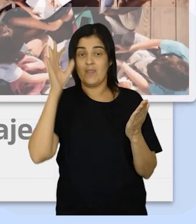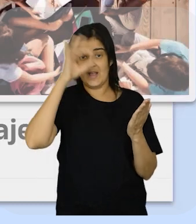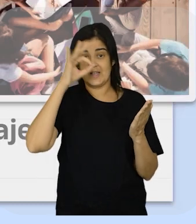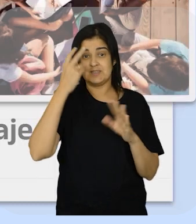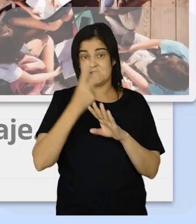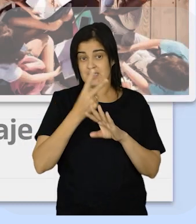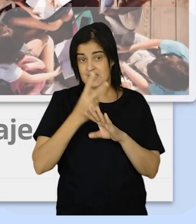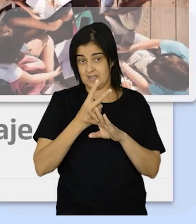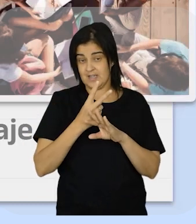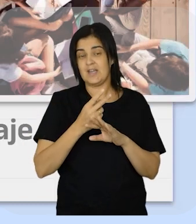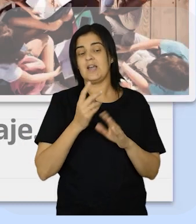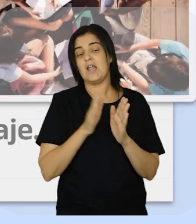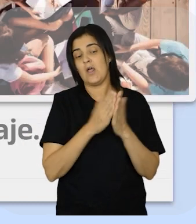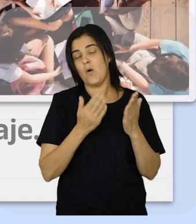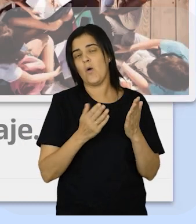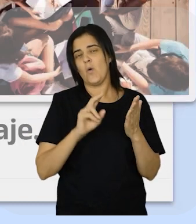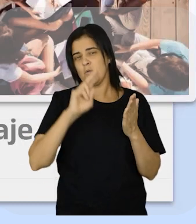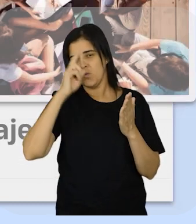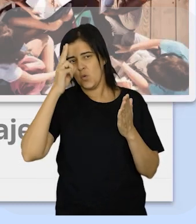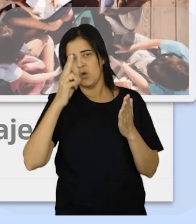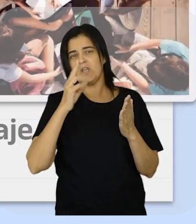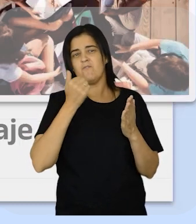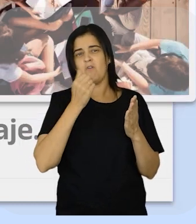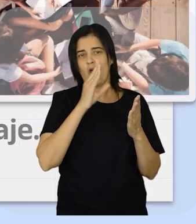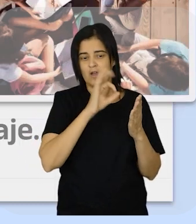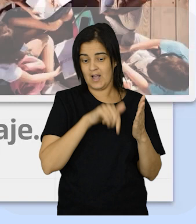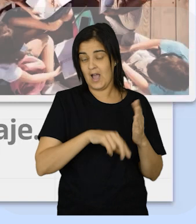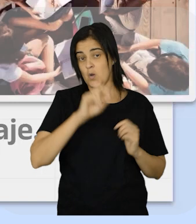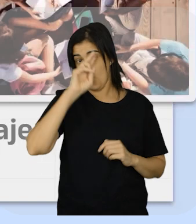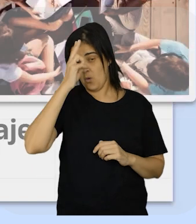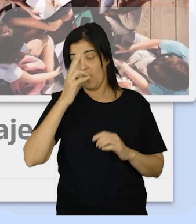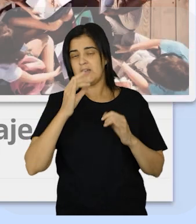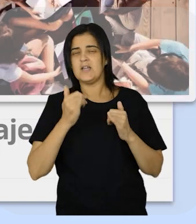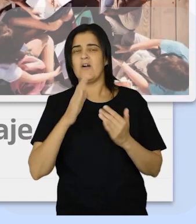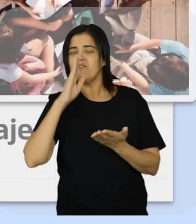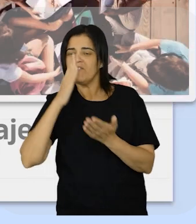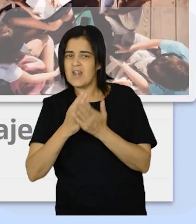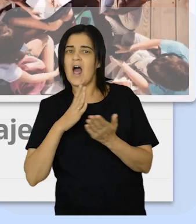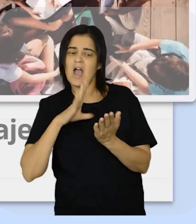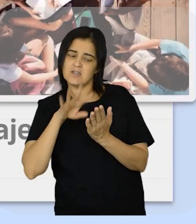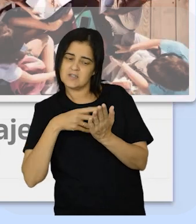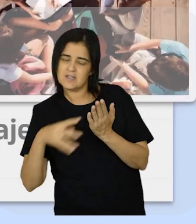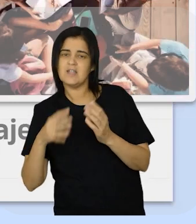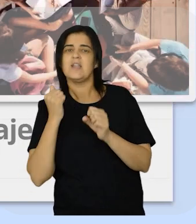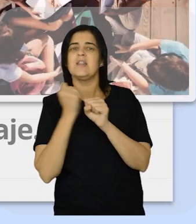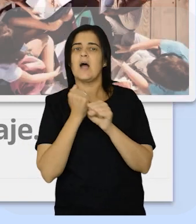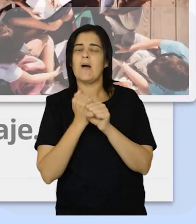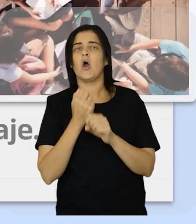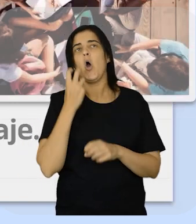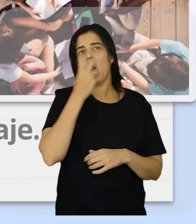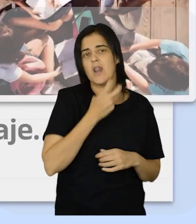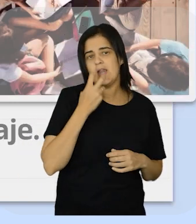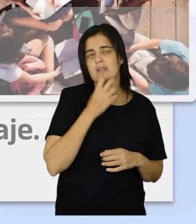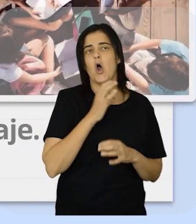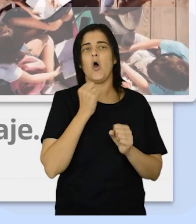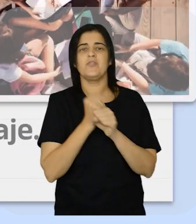que se llaman hashtag Living Uruguay, que se hicieron aquí en Uruguay, van a ver que al final hay rúbricas para el trabajo en oralidad, para el